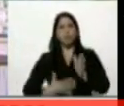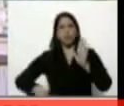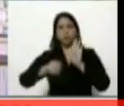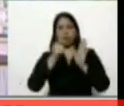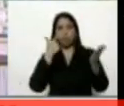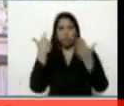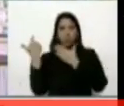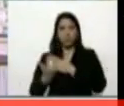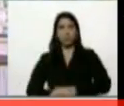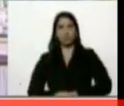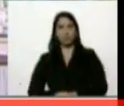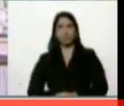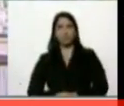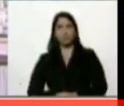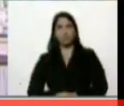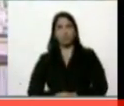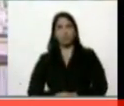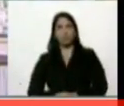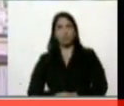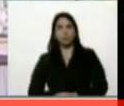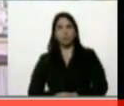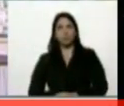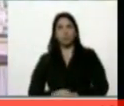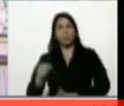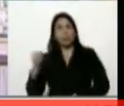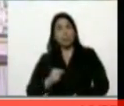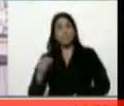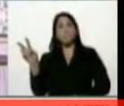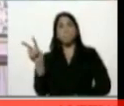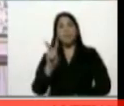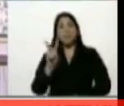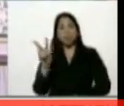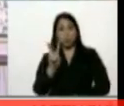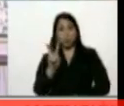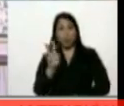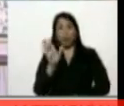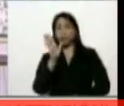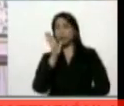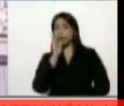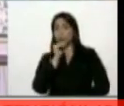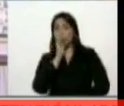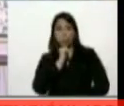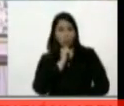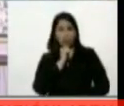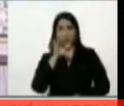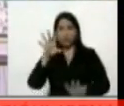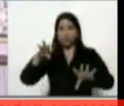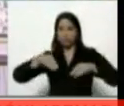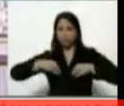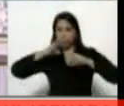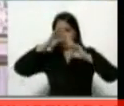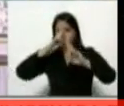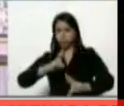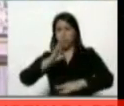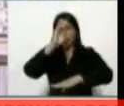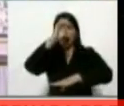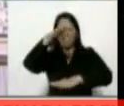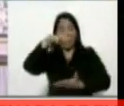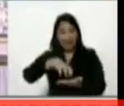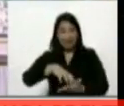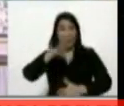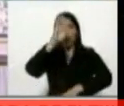si el presidente Trump no es reelecto. Ese sí es el problema. Esa fotografía completa, y entendemos esa